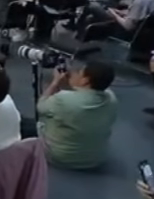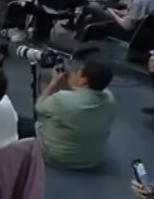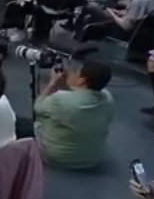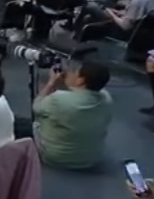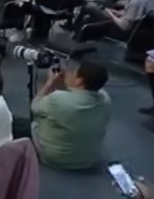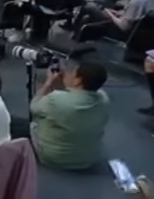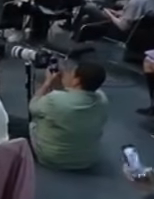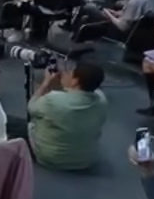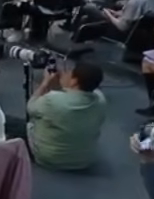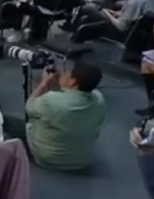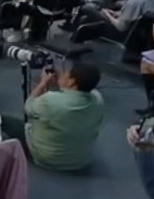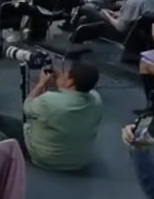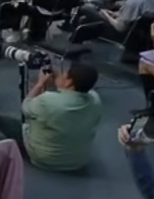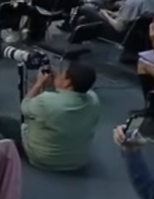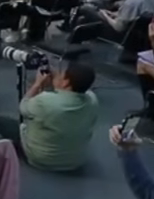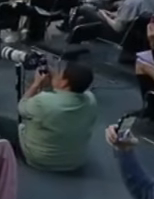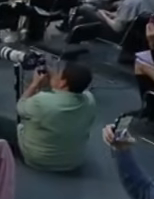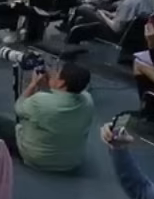¿Entonces ya se cansaron o qué?